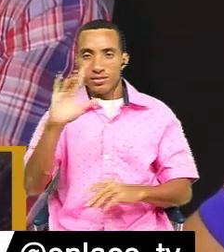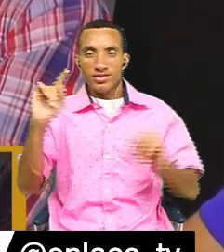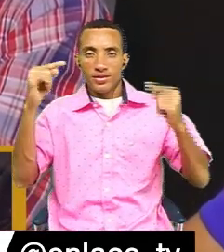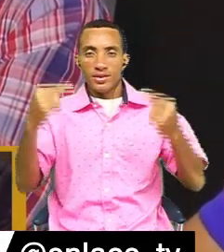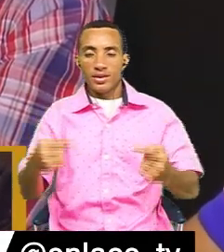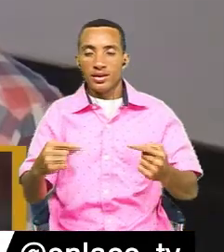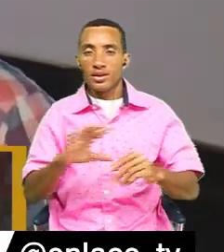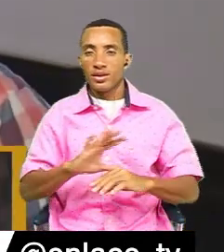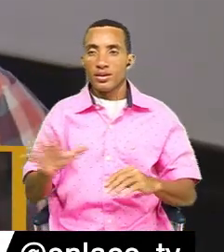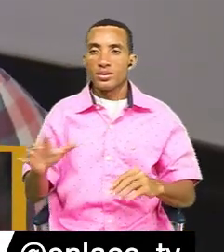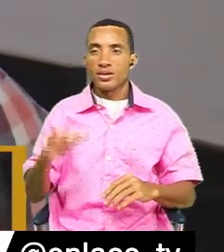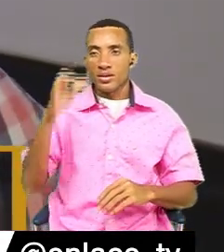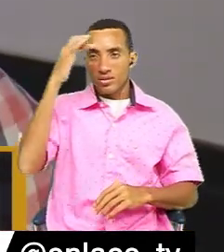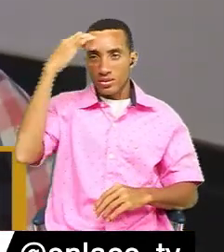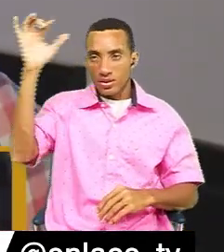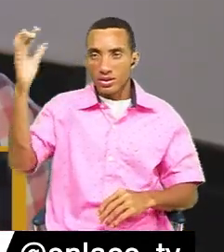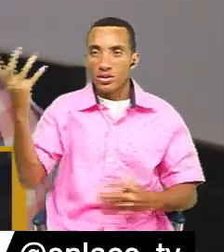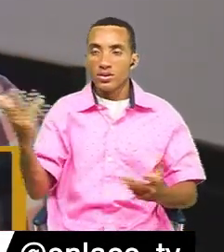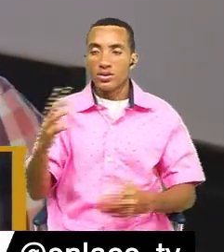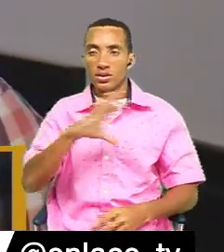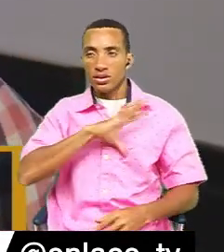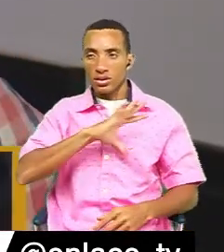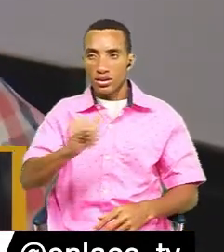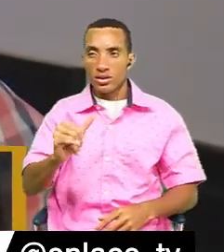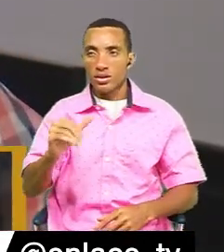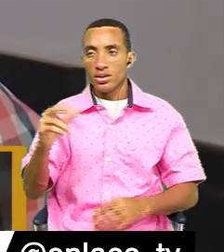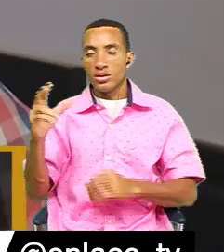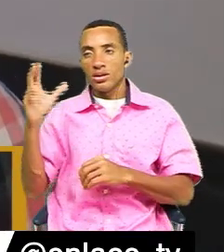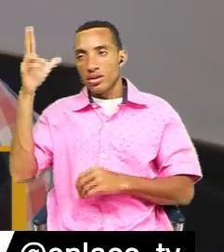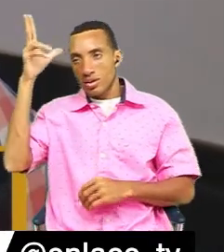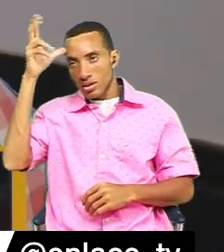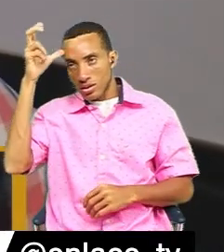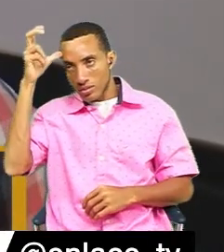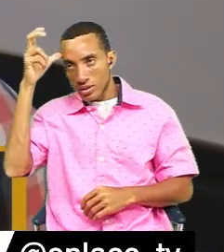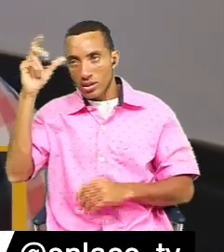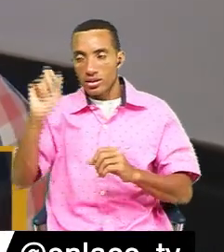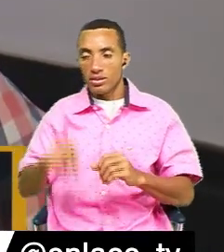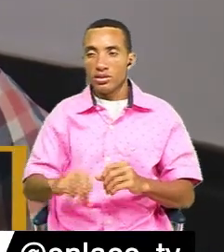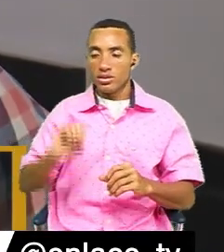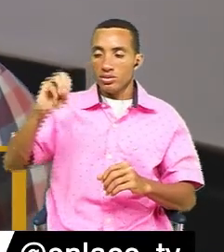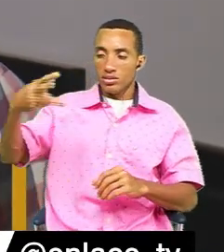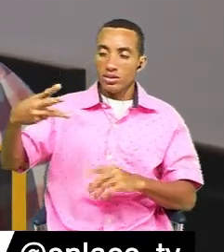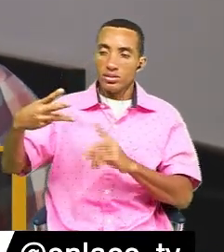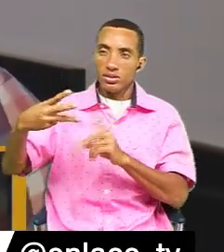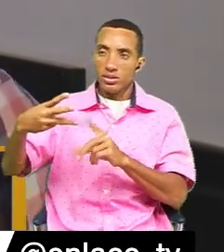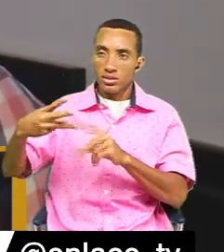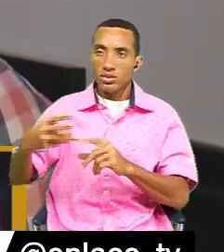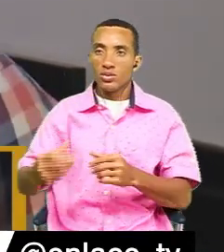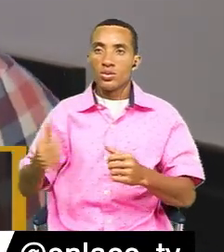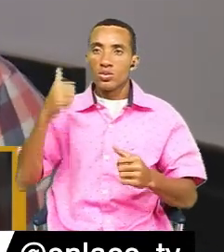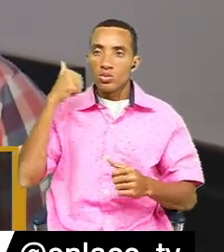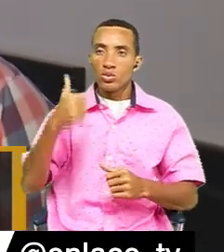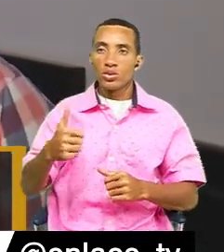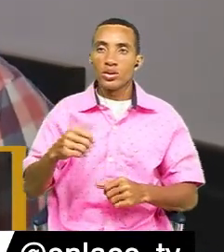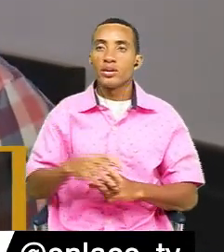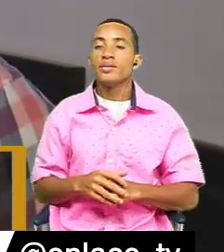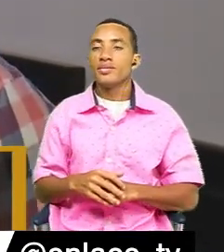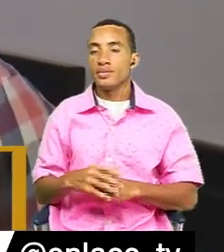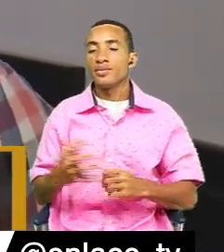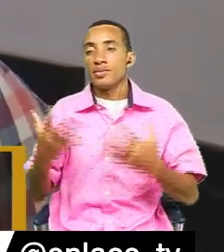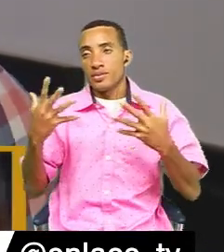contra equipos profesionales en Cali, como Cali América, y logramos el tercer puesto. Entonces venimos con una buena